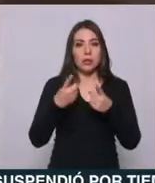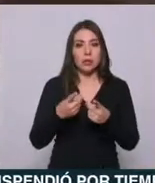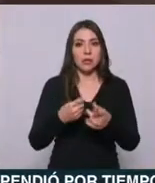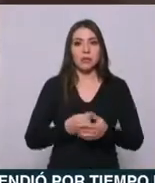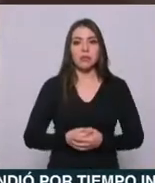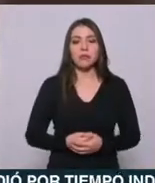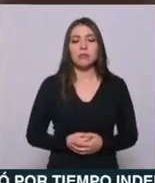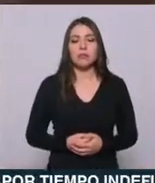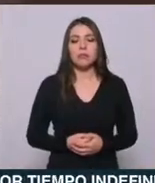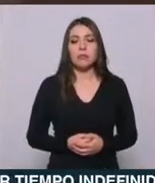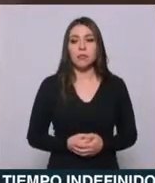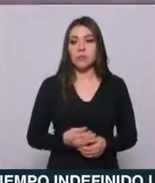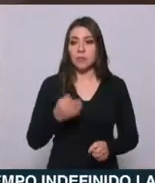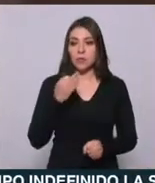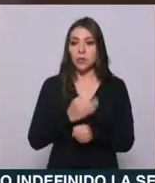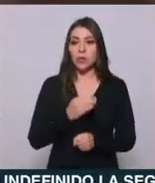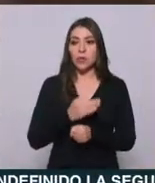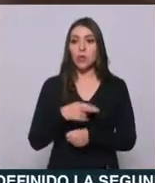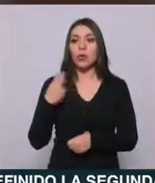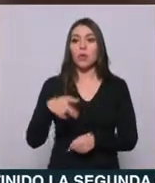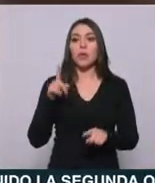dado a conocer ningún nombre.